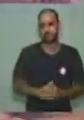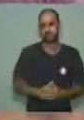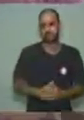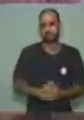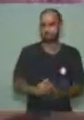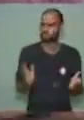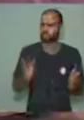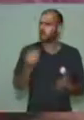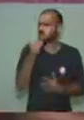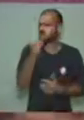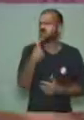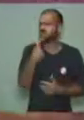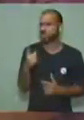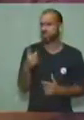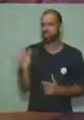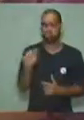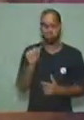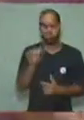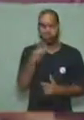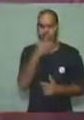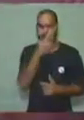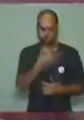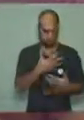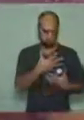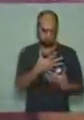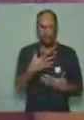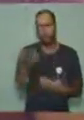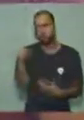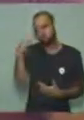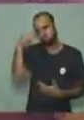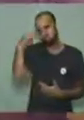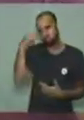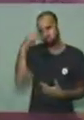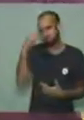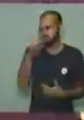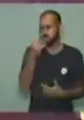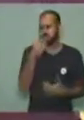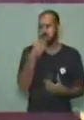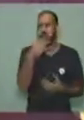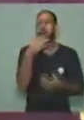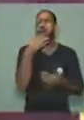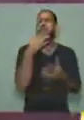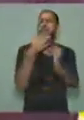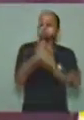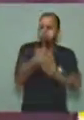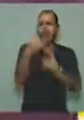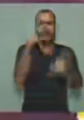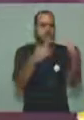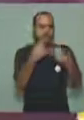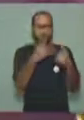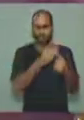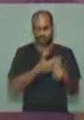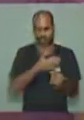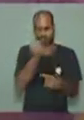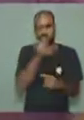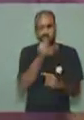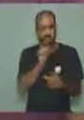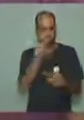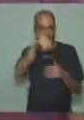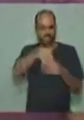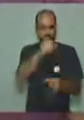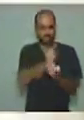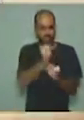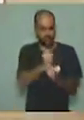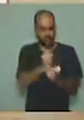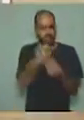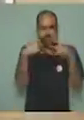podrías decirnos lo que significa para ti y pertenecer a este Centro de Inmunología Molecular? Pertenecer a este centro es un sueño. Desde